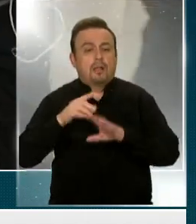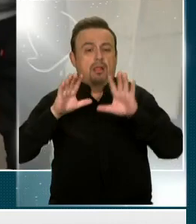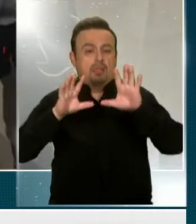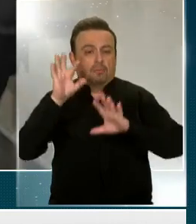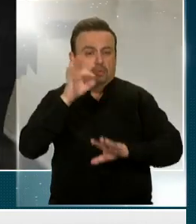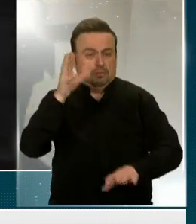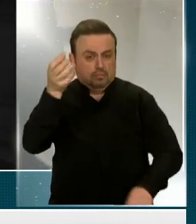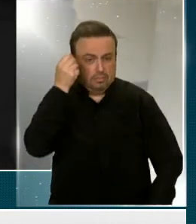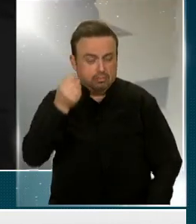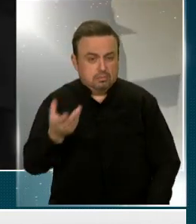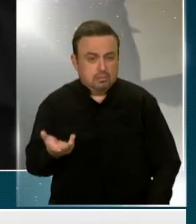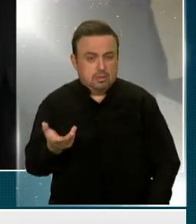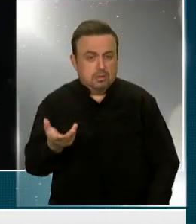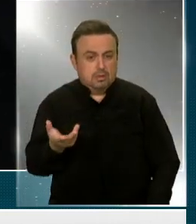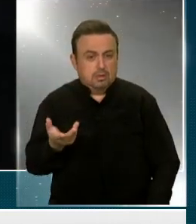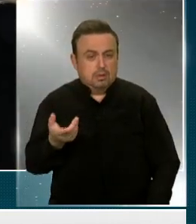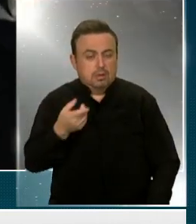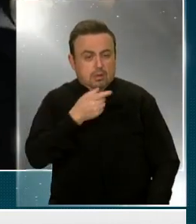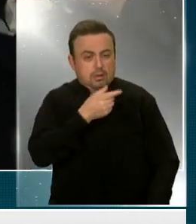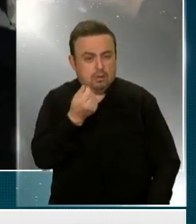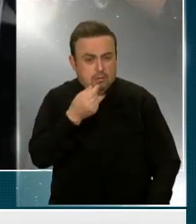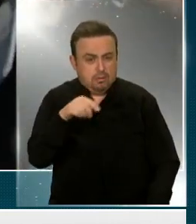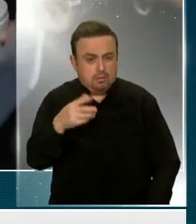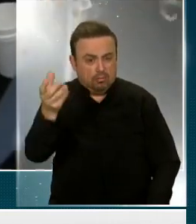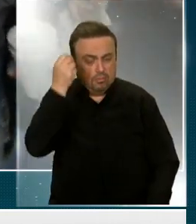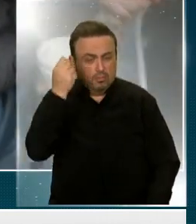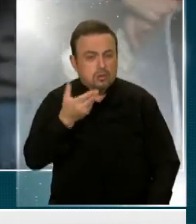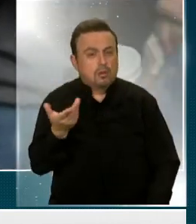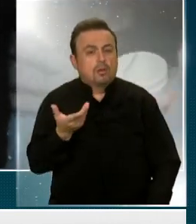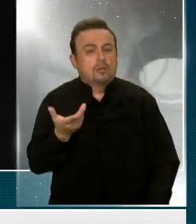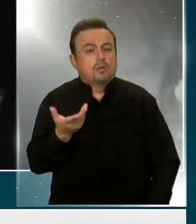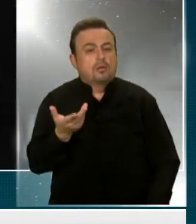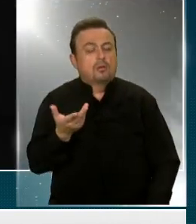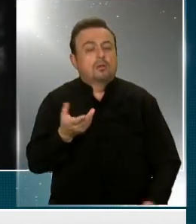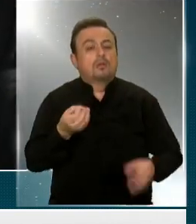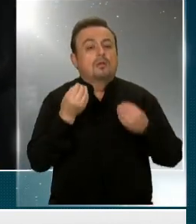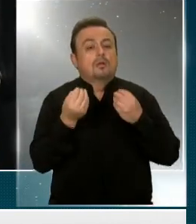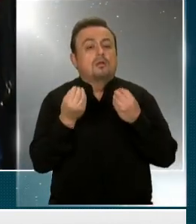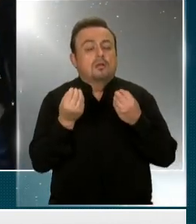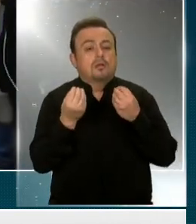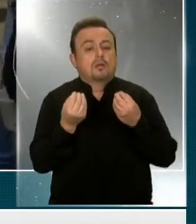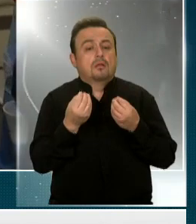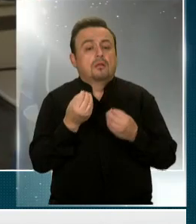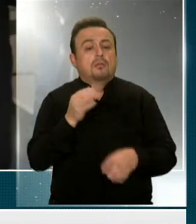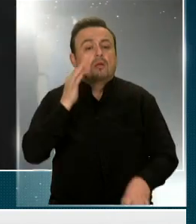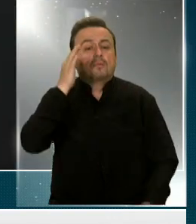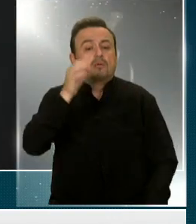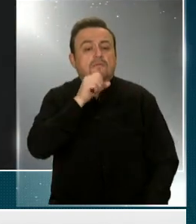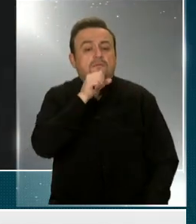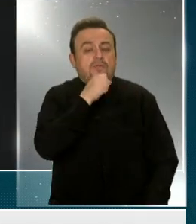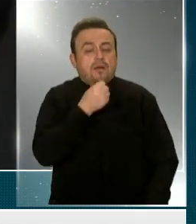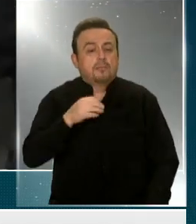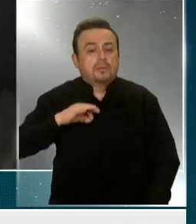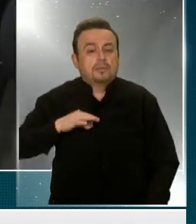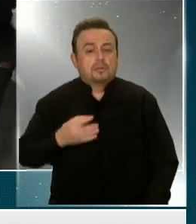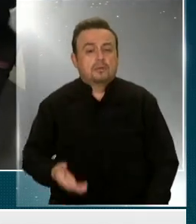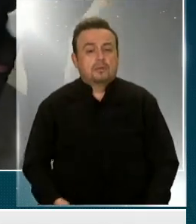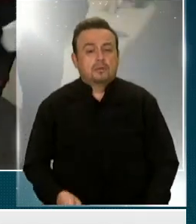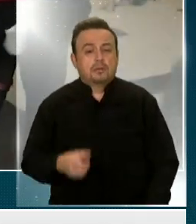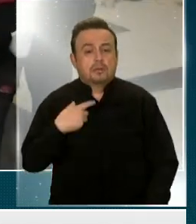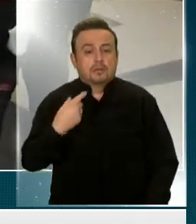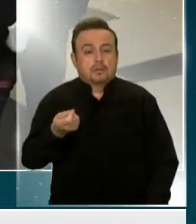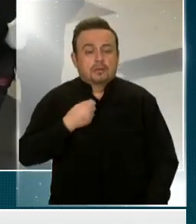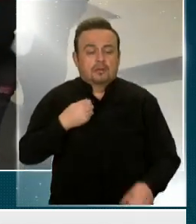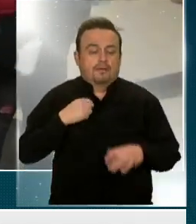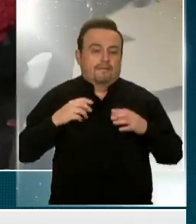más, ¿cierto? De los dineros. Entonces dime una cosa, ¿qué les va a quedar para la vejez? Lo recibiría